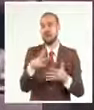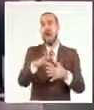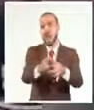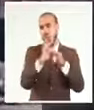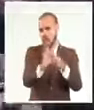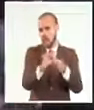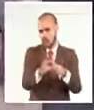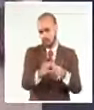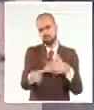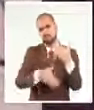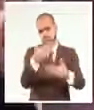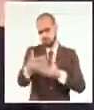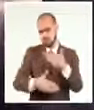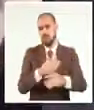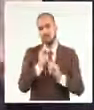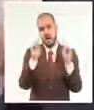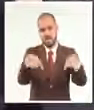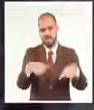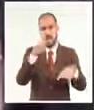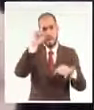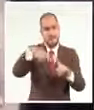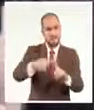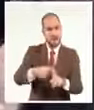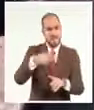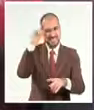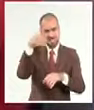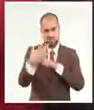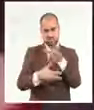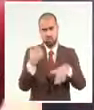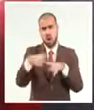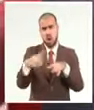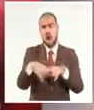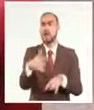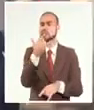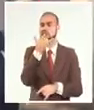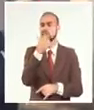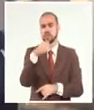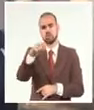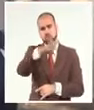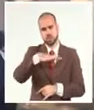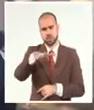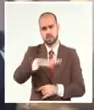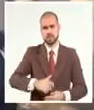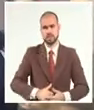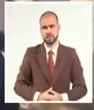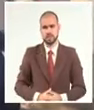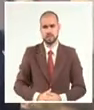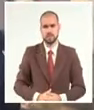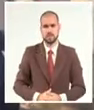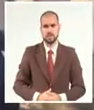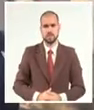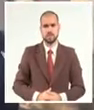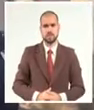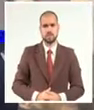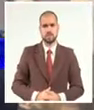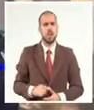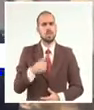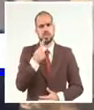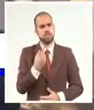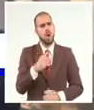los hechos, el nivel de participación y el daño causado a la sociedad. Veo que hay buena